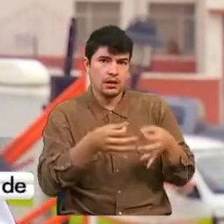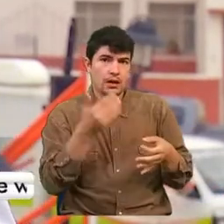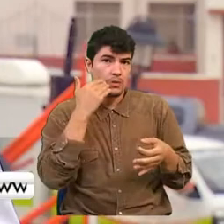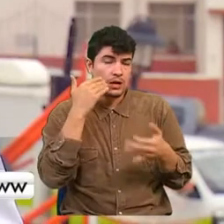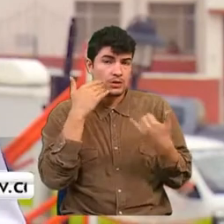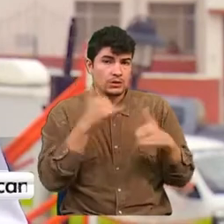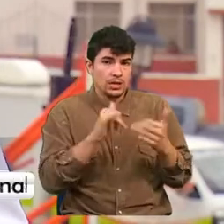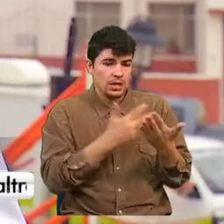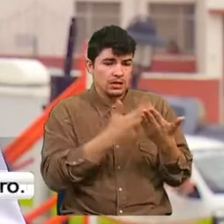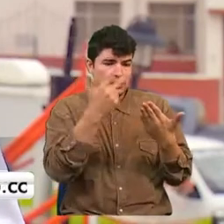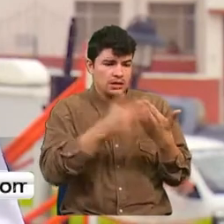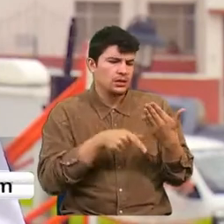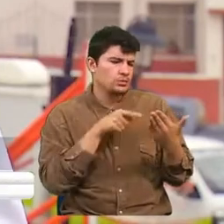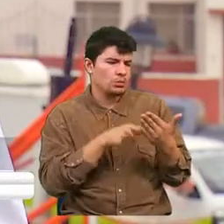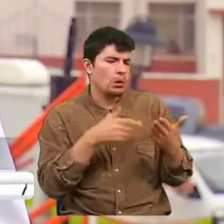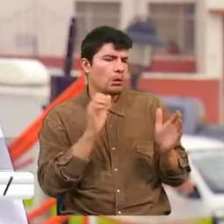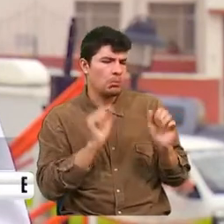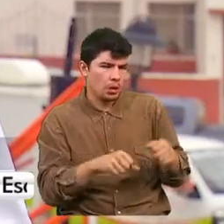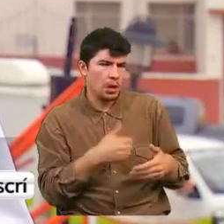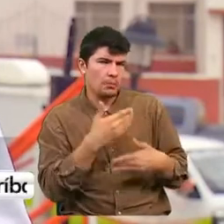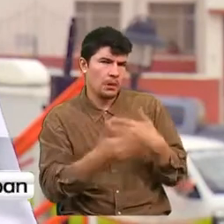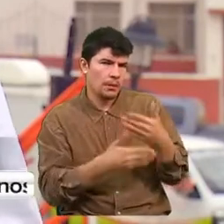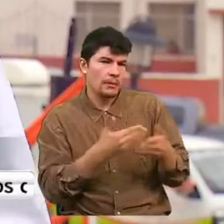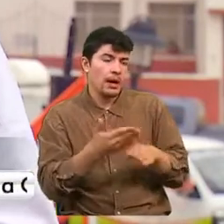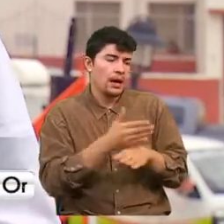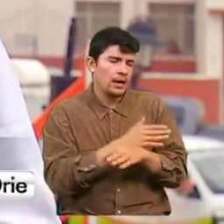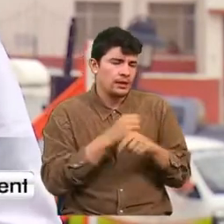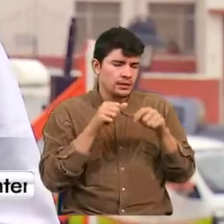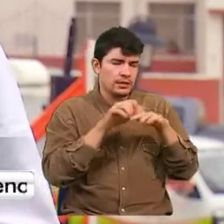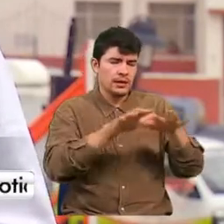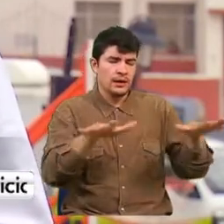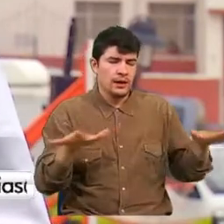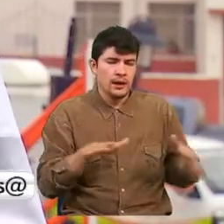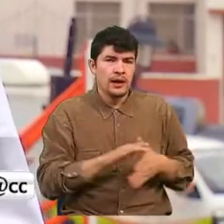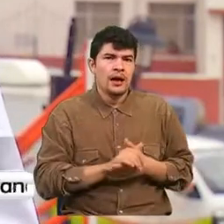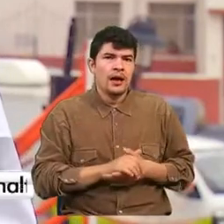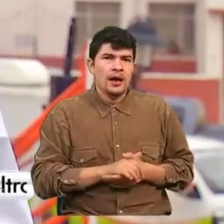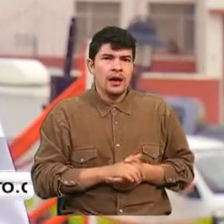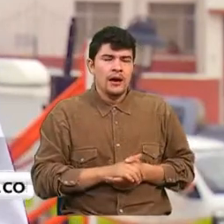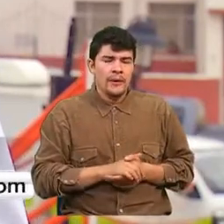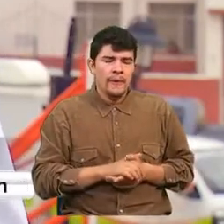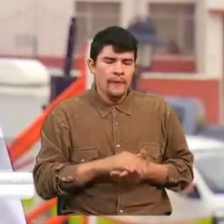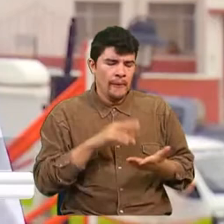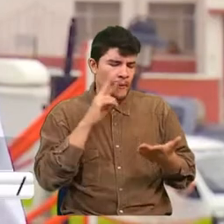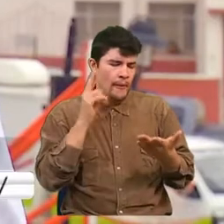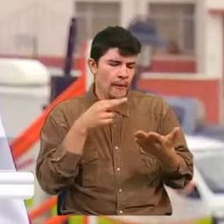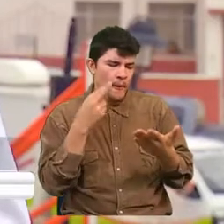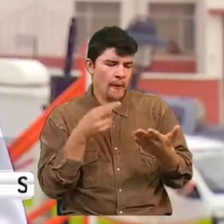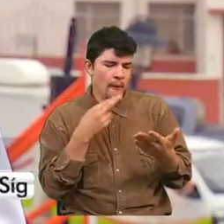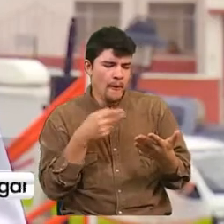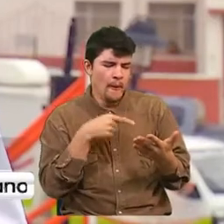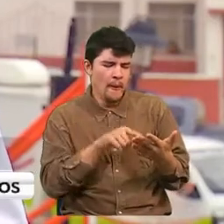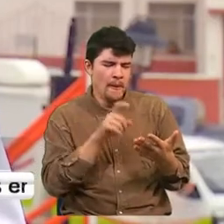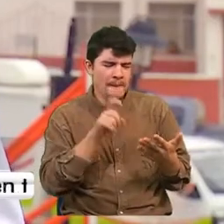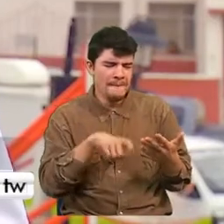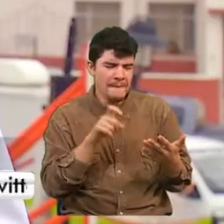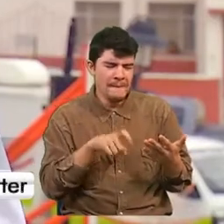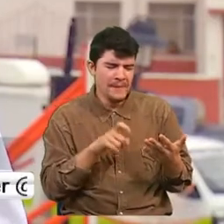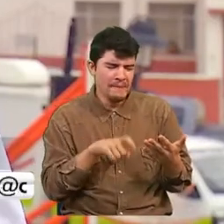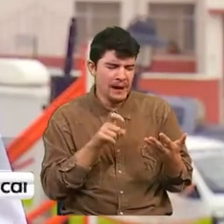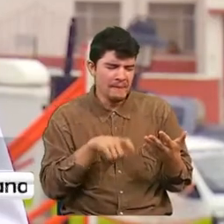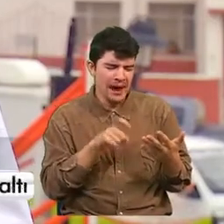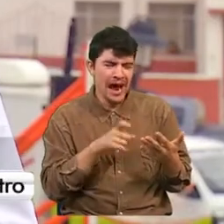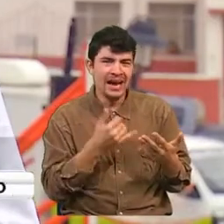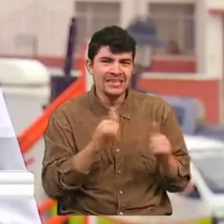proyectos debidamente viabilizados, debidamente socializados, se verifica su cumplimiento de requisitos y una vez se tiene ya